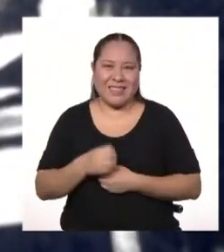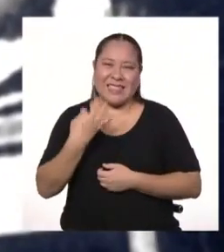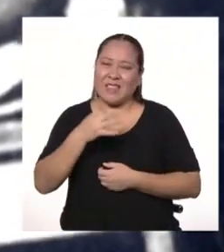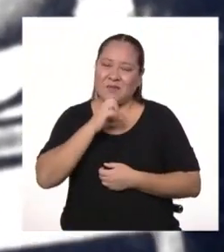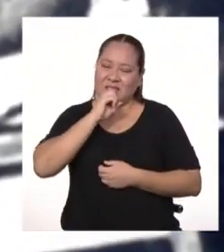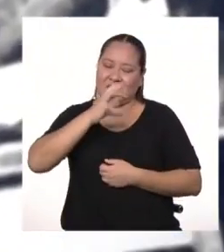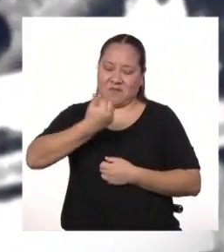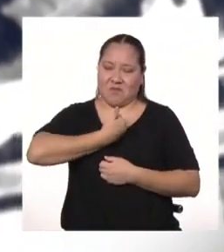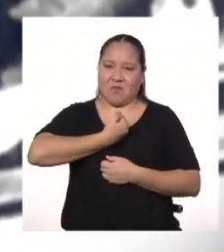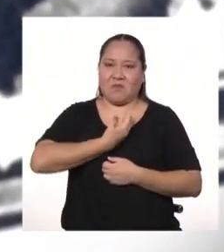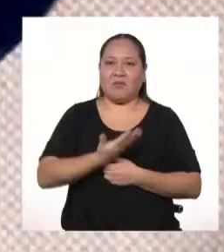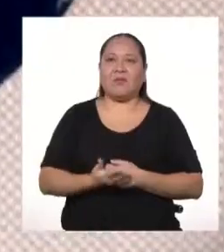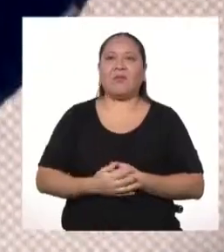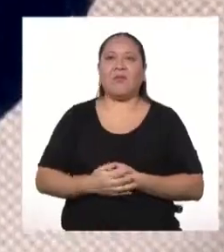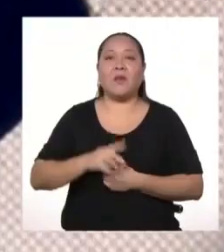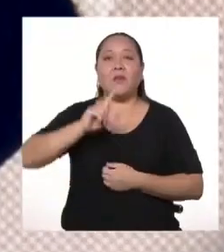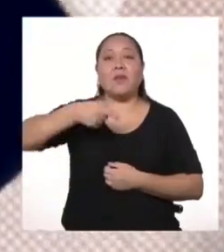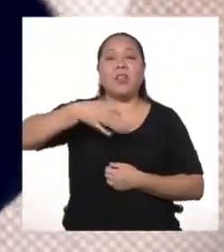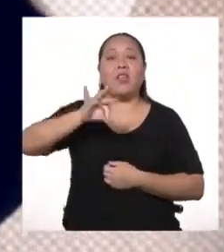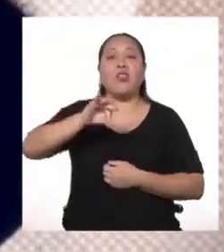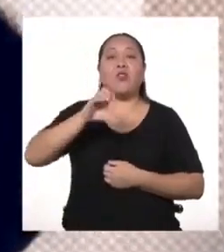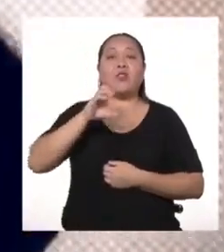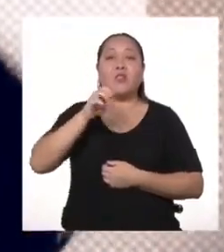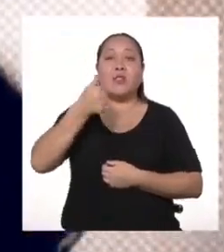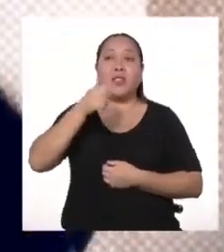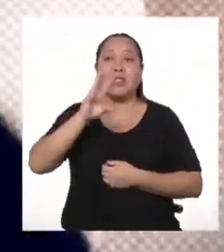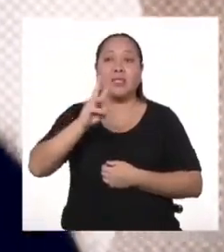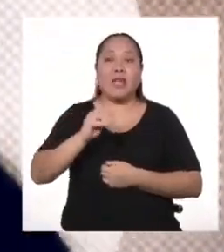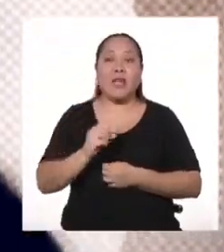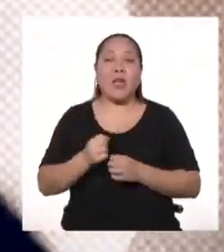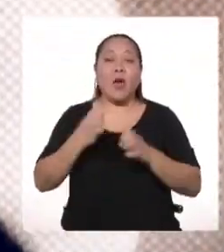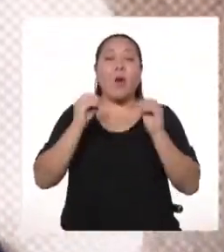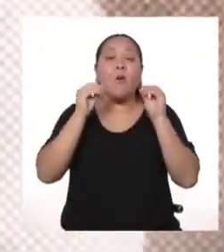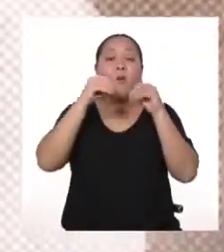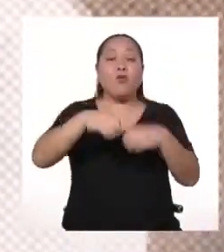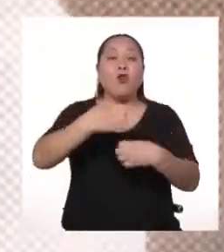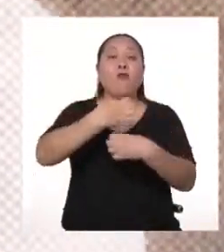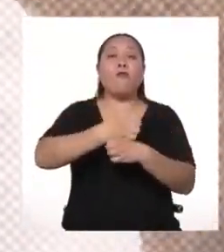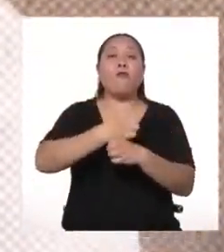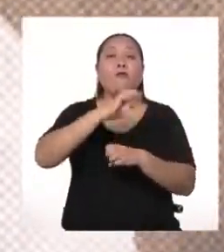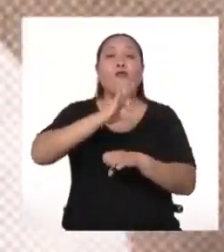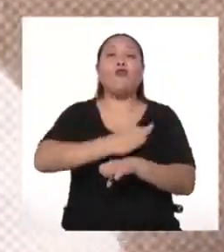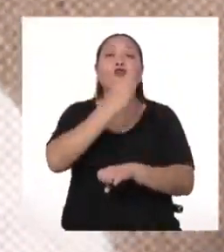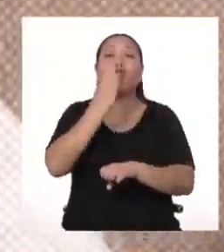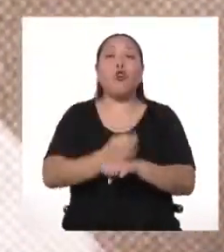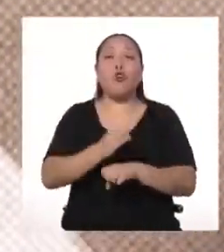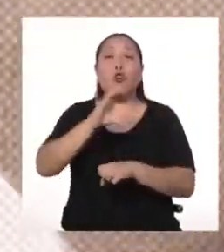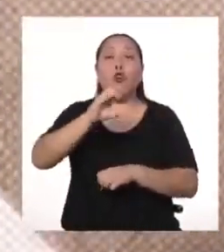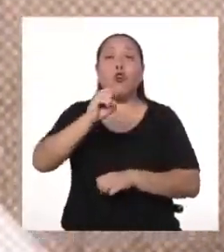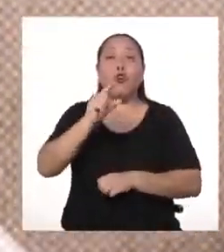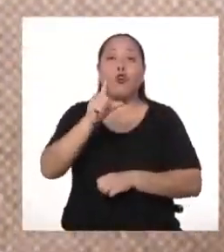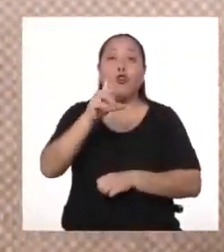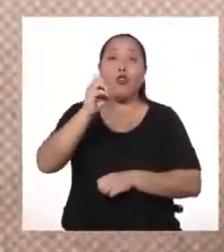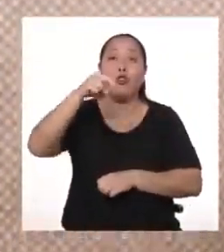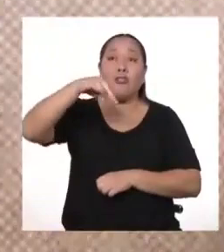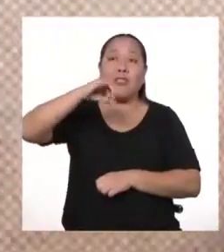En 1916 fundó Colónida, revista literaria donde dirigió 3